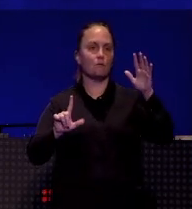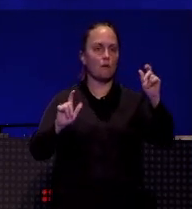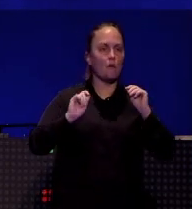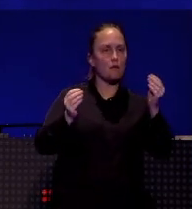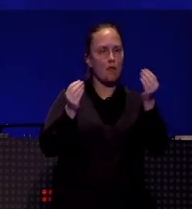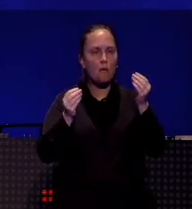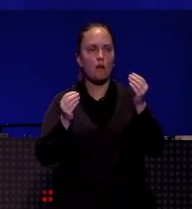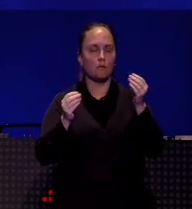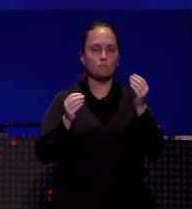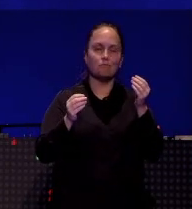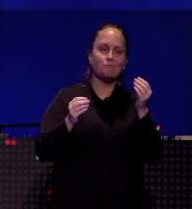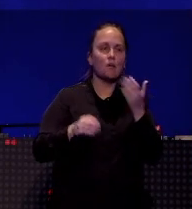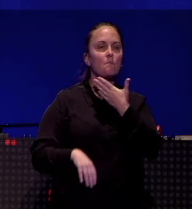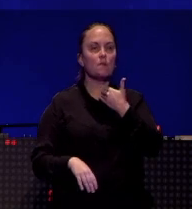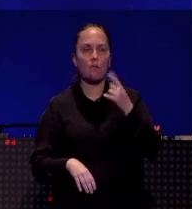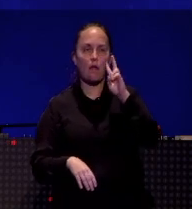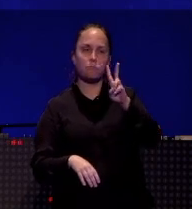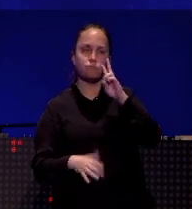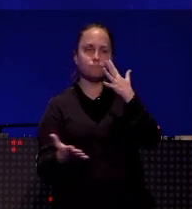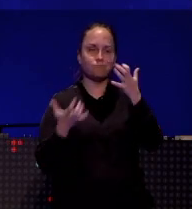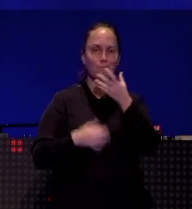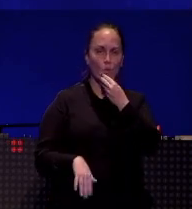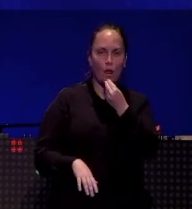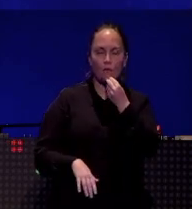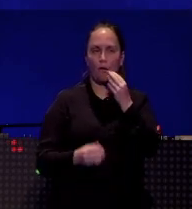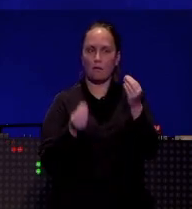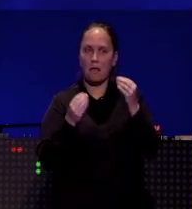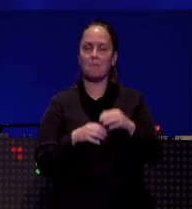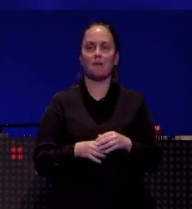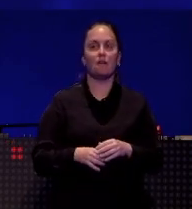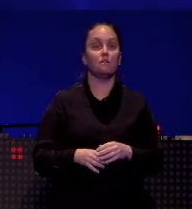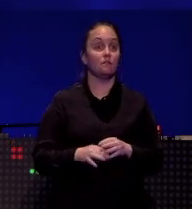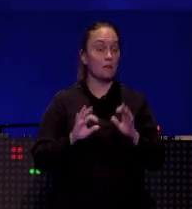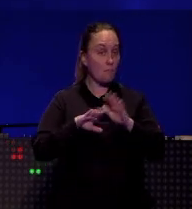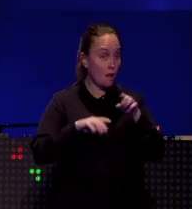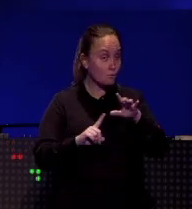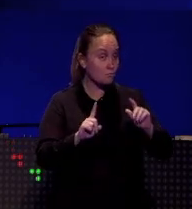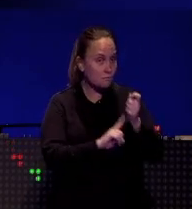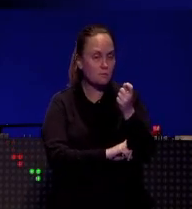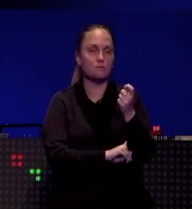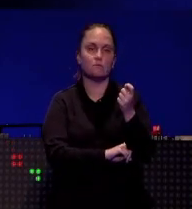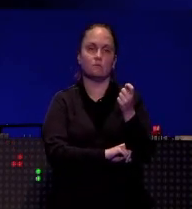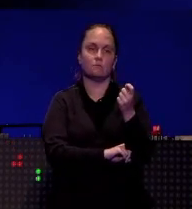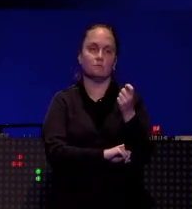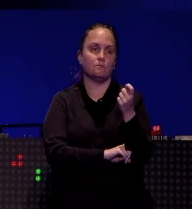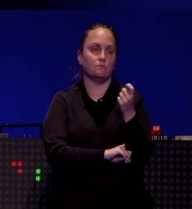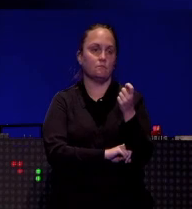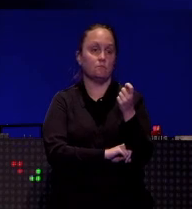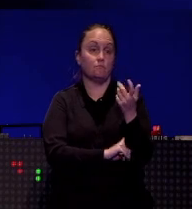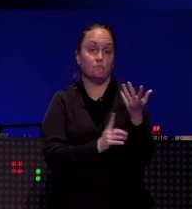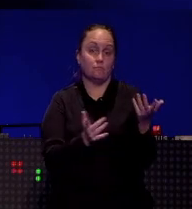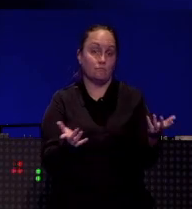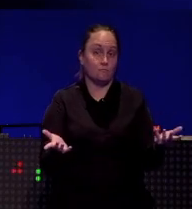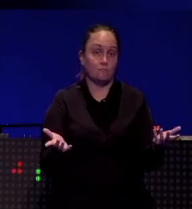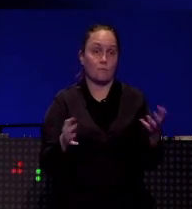apetece seguirlo a lo mejor es por una estética bonita y para esto pues se deben utilizar normalmente los mismos los